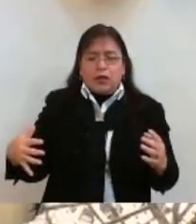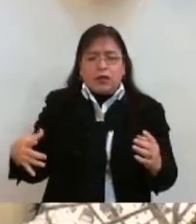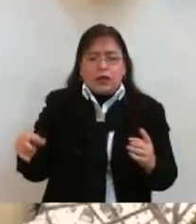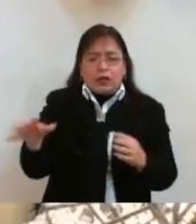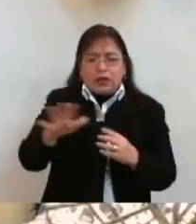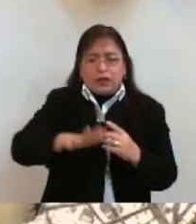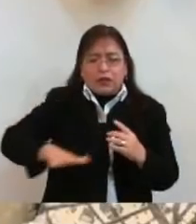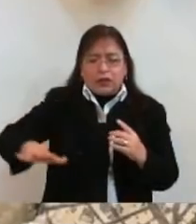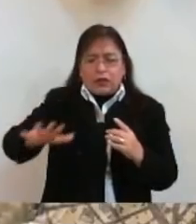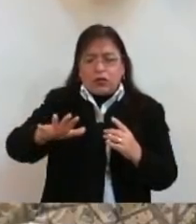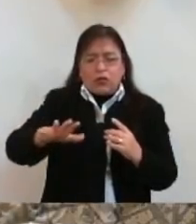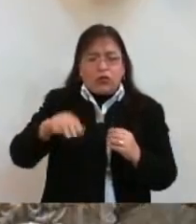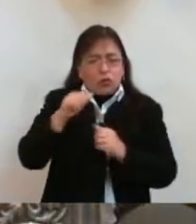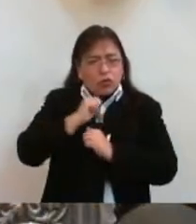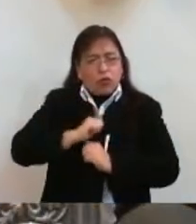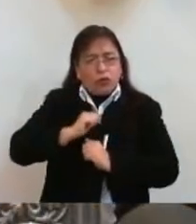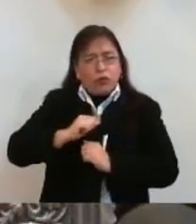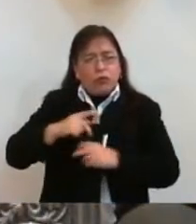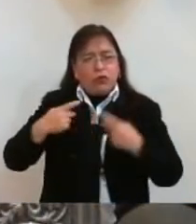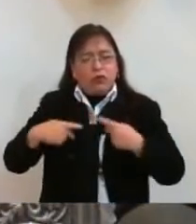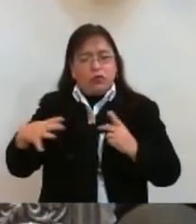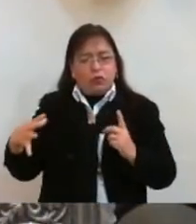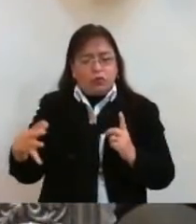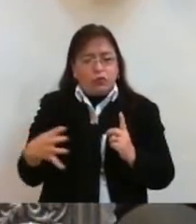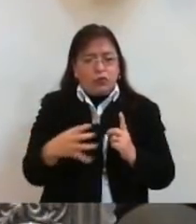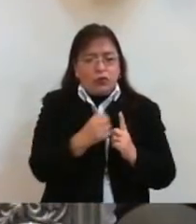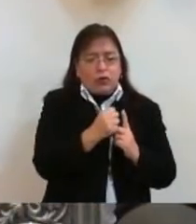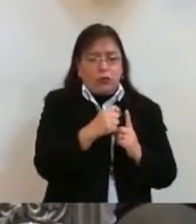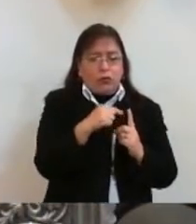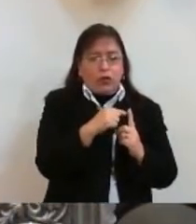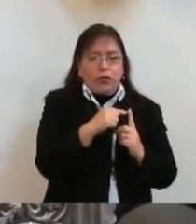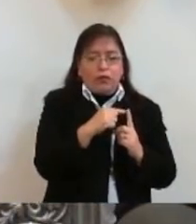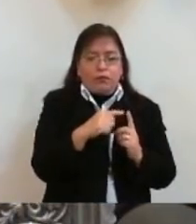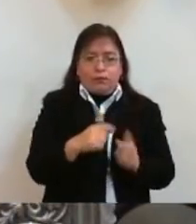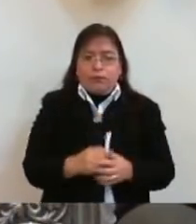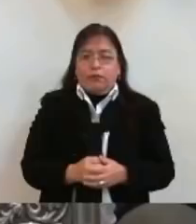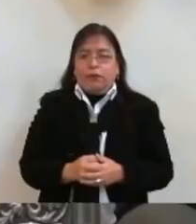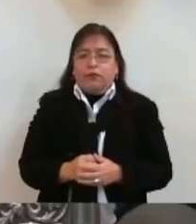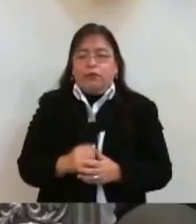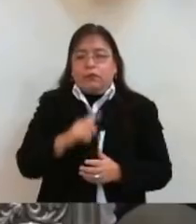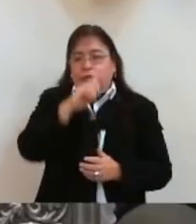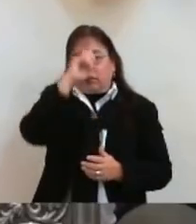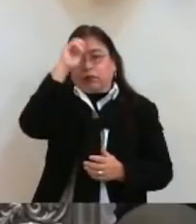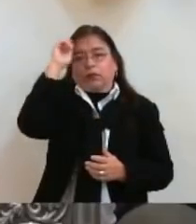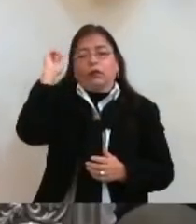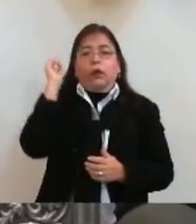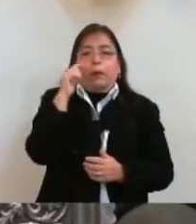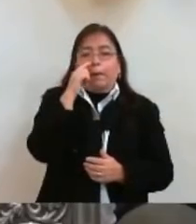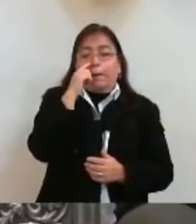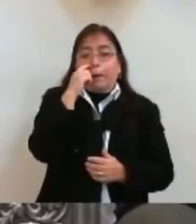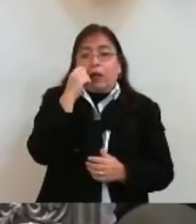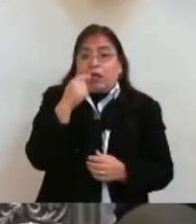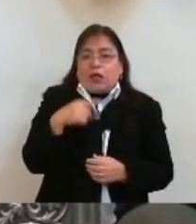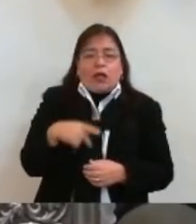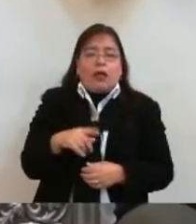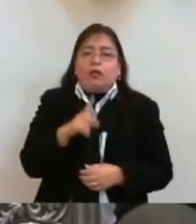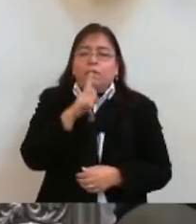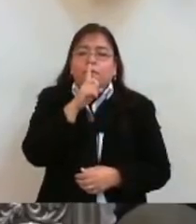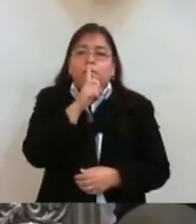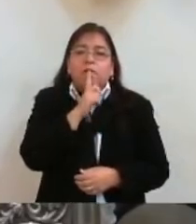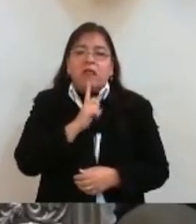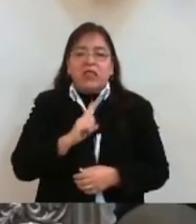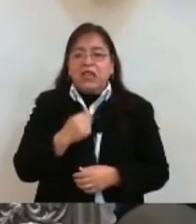Porque es falso, hermanos, que la vida sea solo miel y